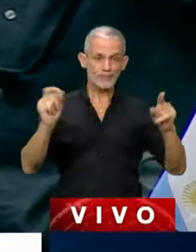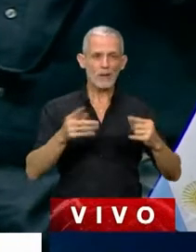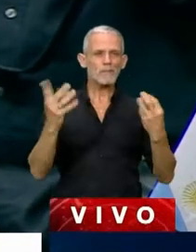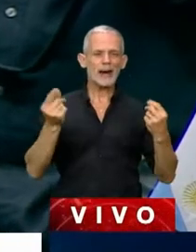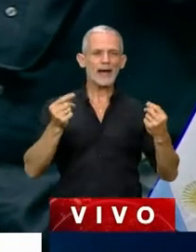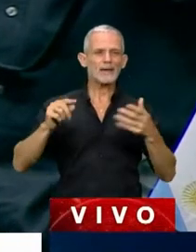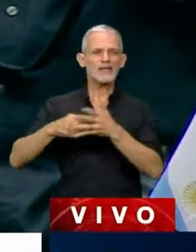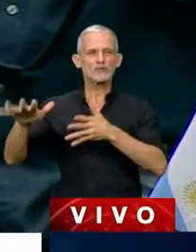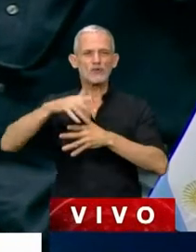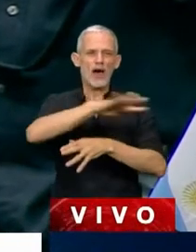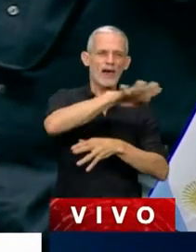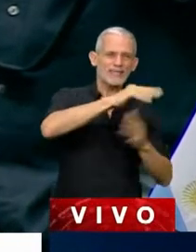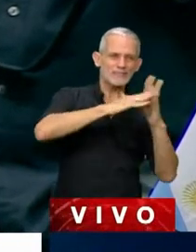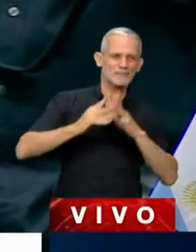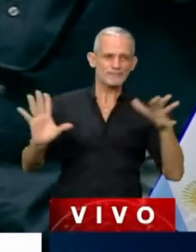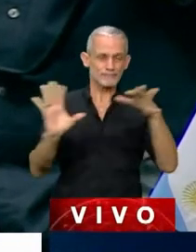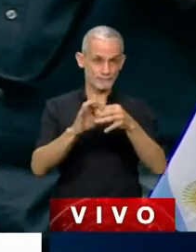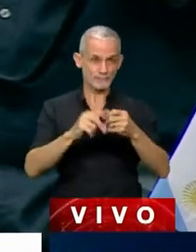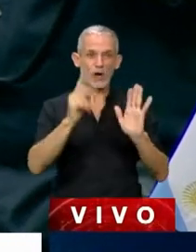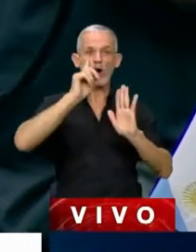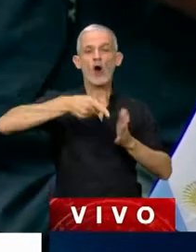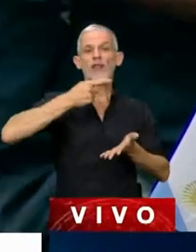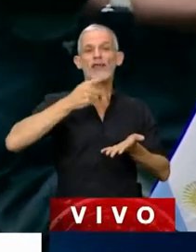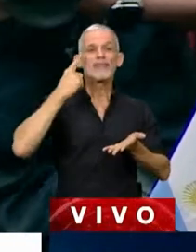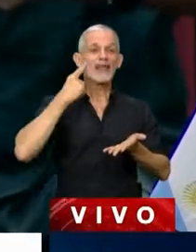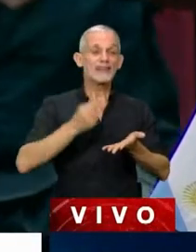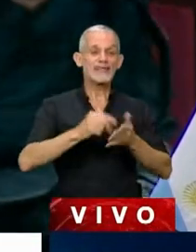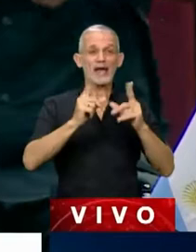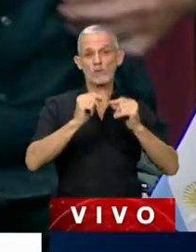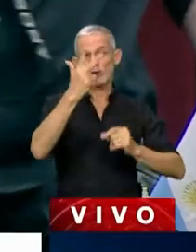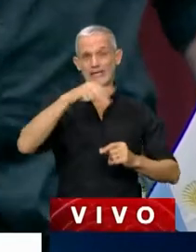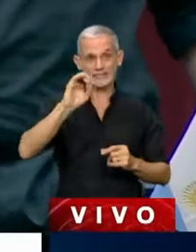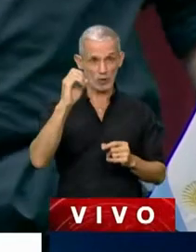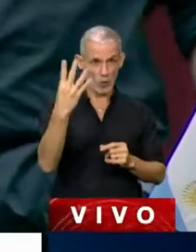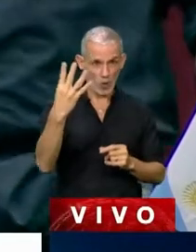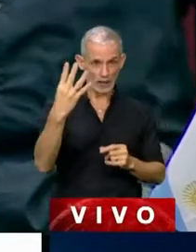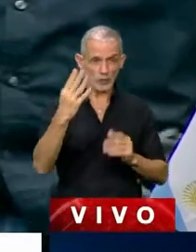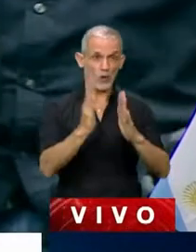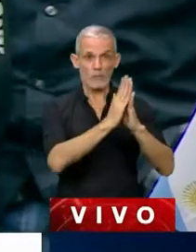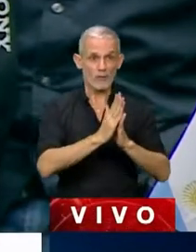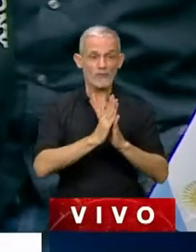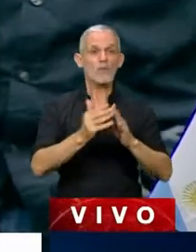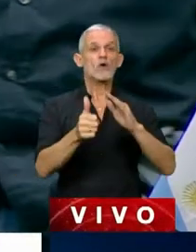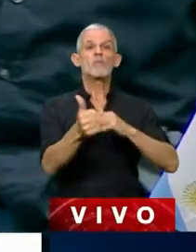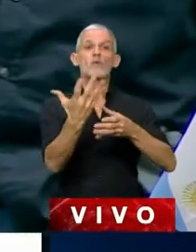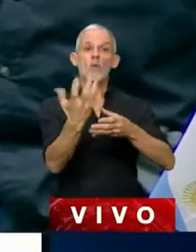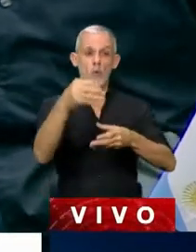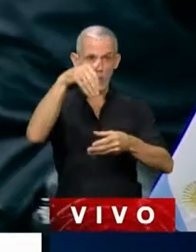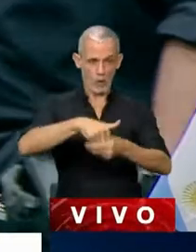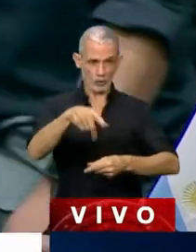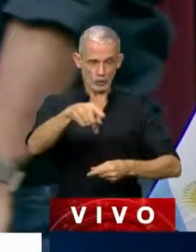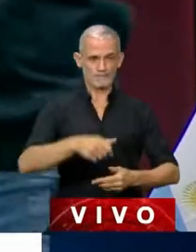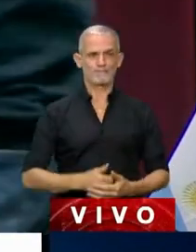integración ciudadurbana. Orden del día número 304. Sírvanse marcar su